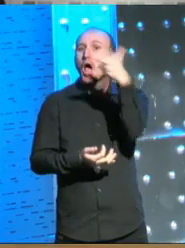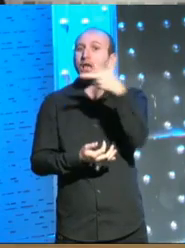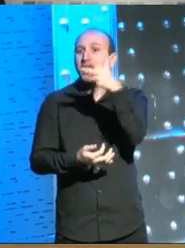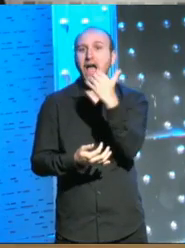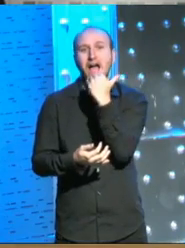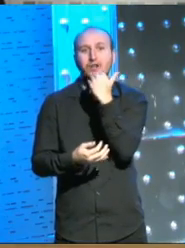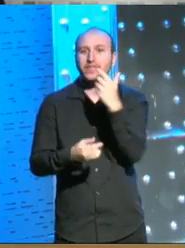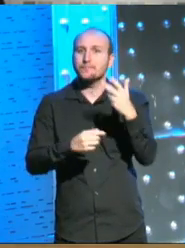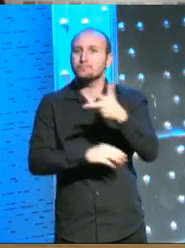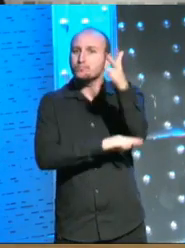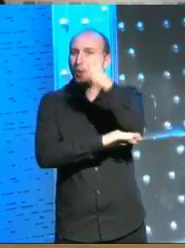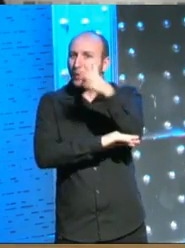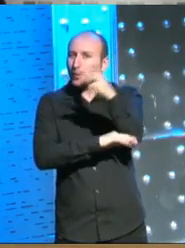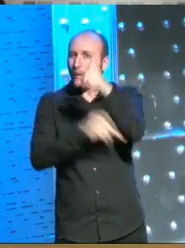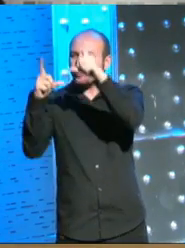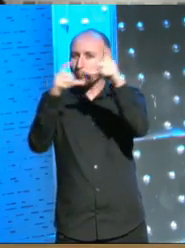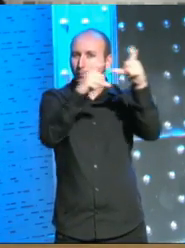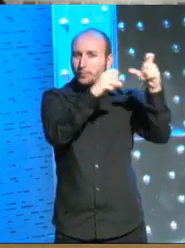de instantáneas,